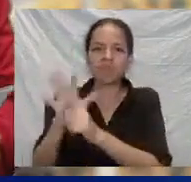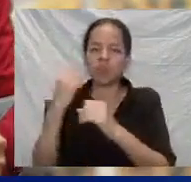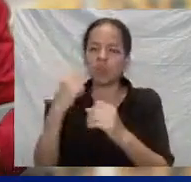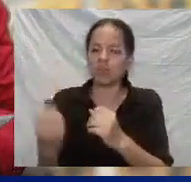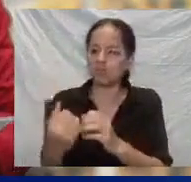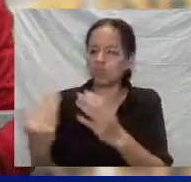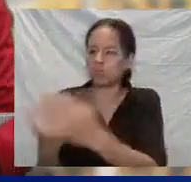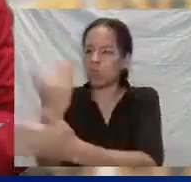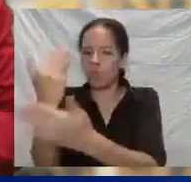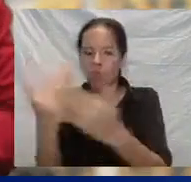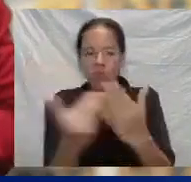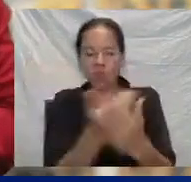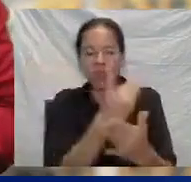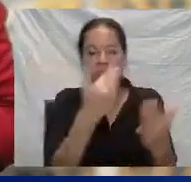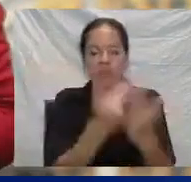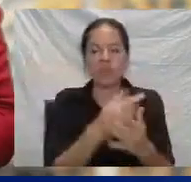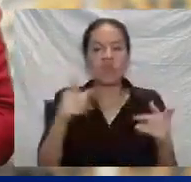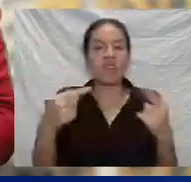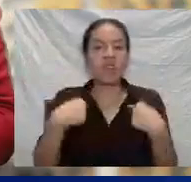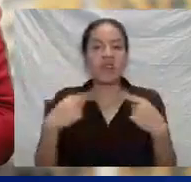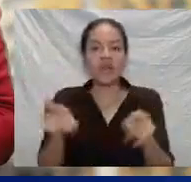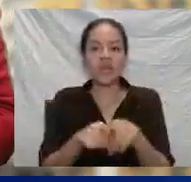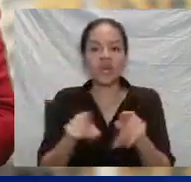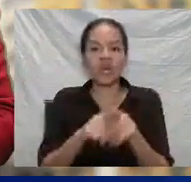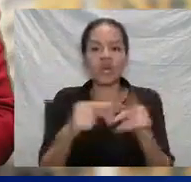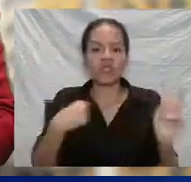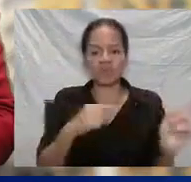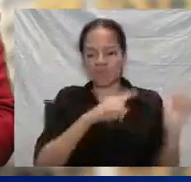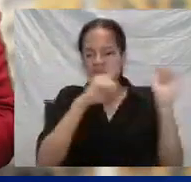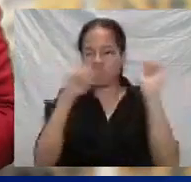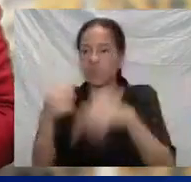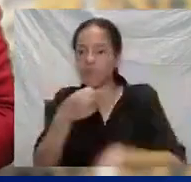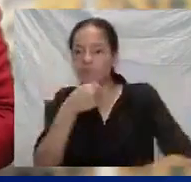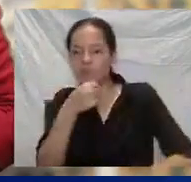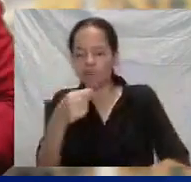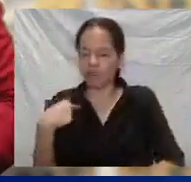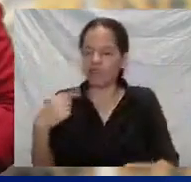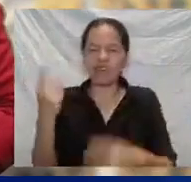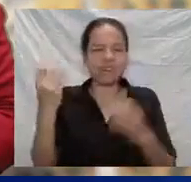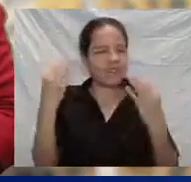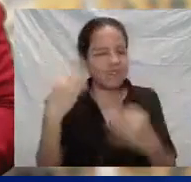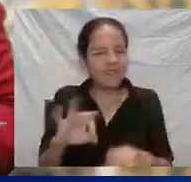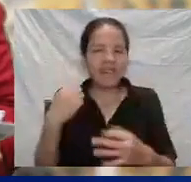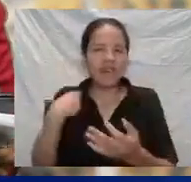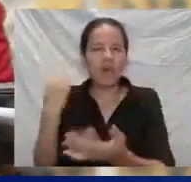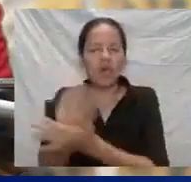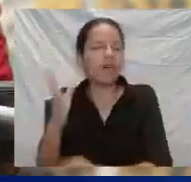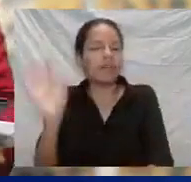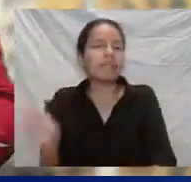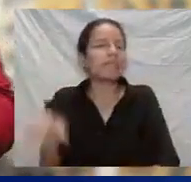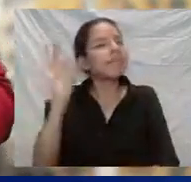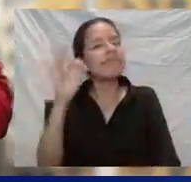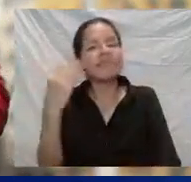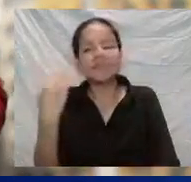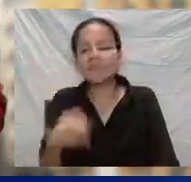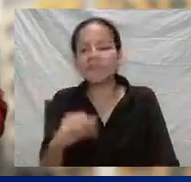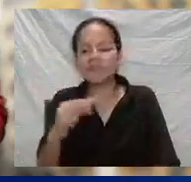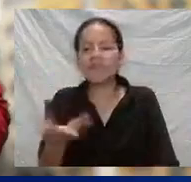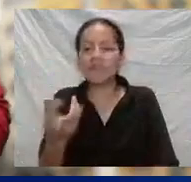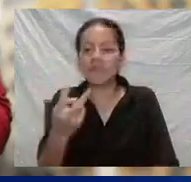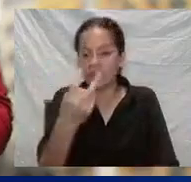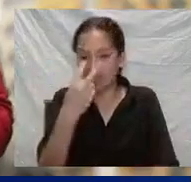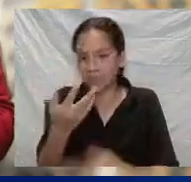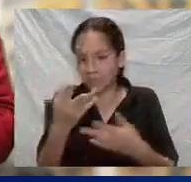nota a leo me voy a comprar porque además es un trabajo hecho a mano y artístico maravilloso vamos por eso no vamos a ir que arroz no tiene